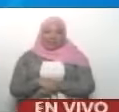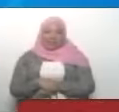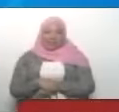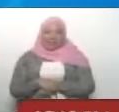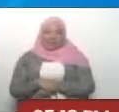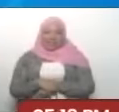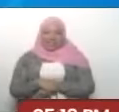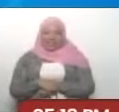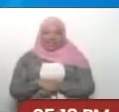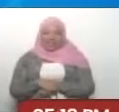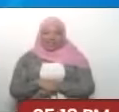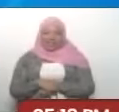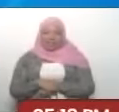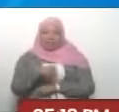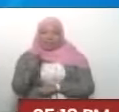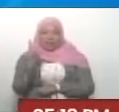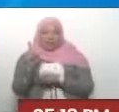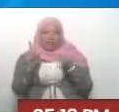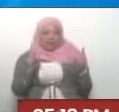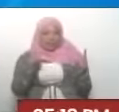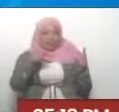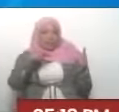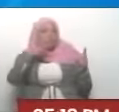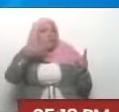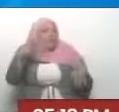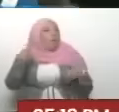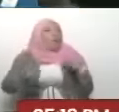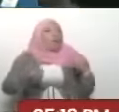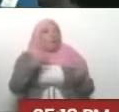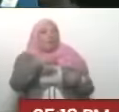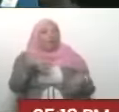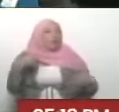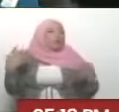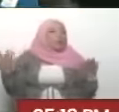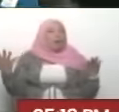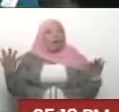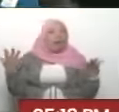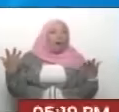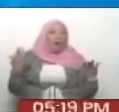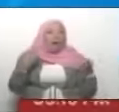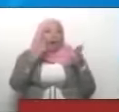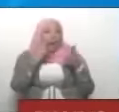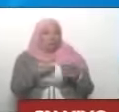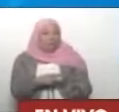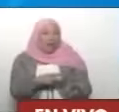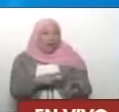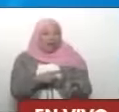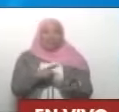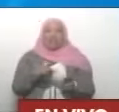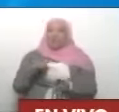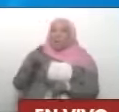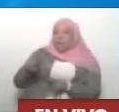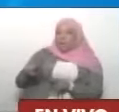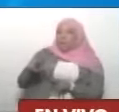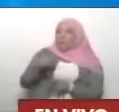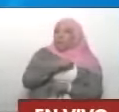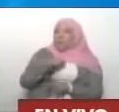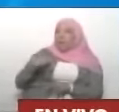¡Ey! ¿Qué está pasando por allá? Usted le respondía, por aquí estamos